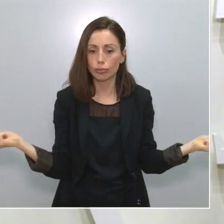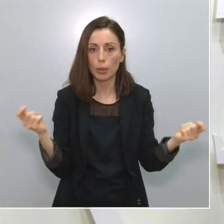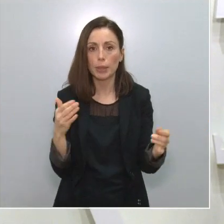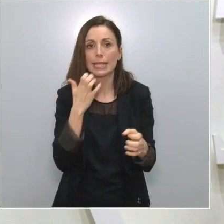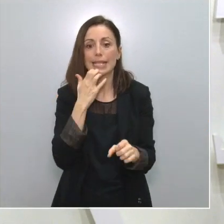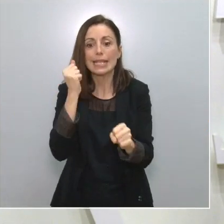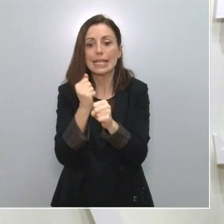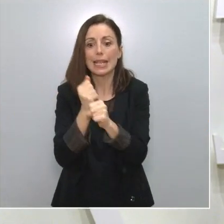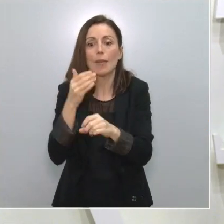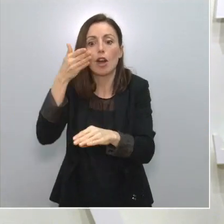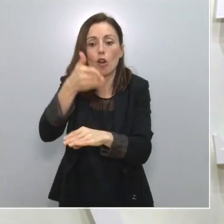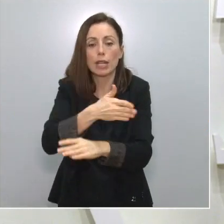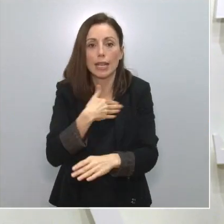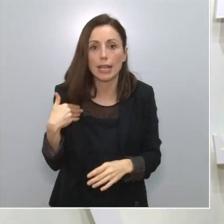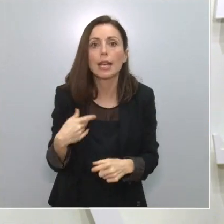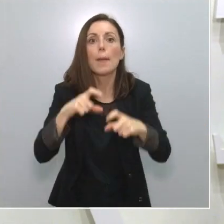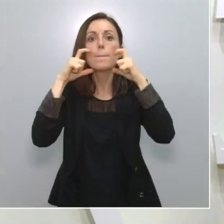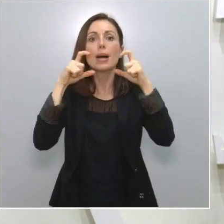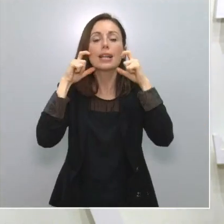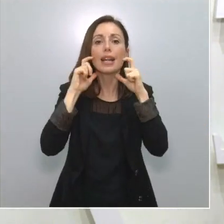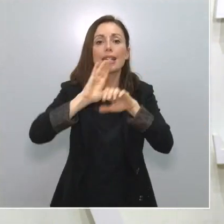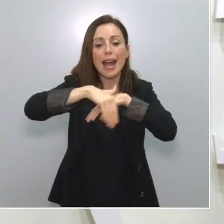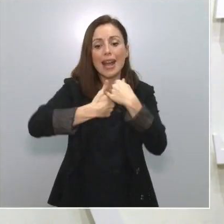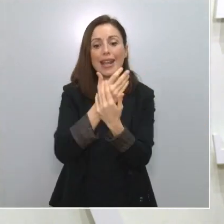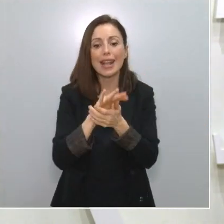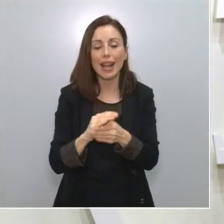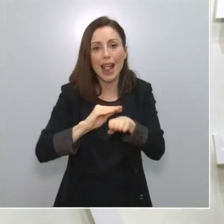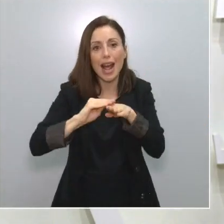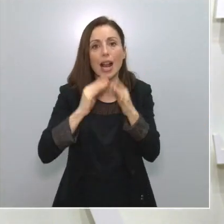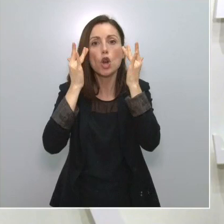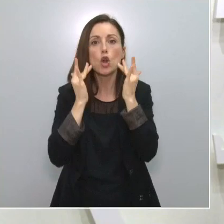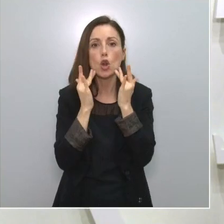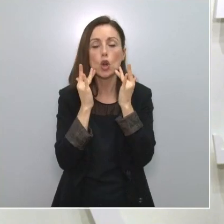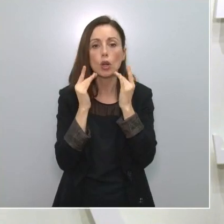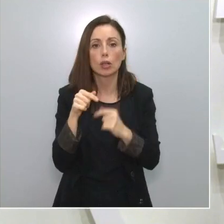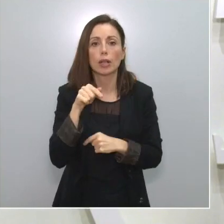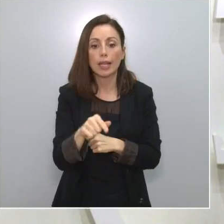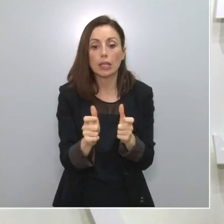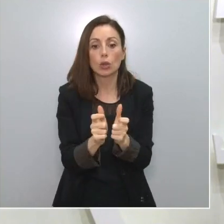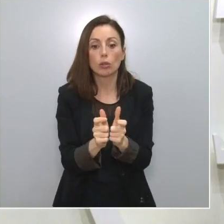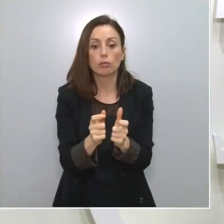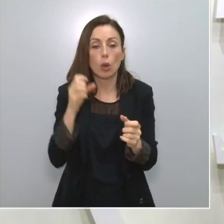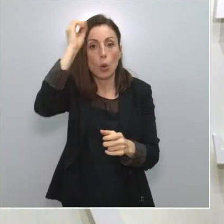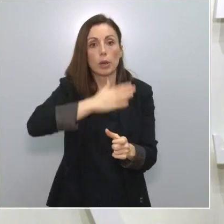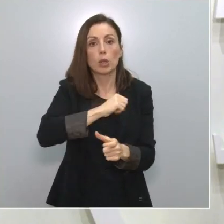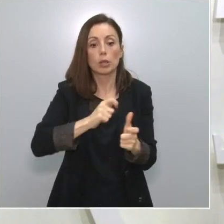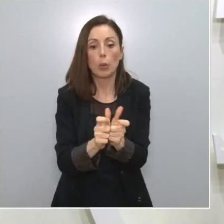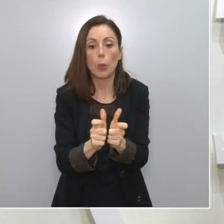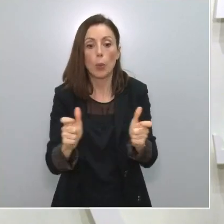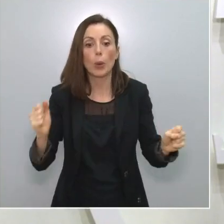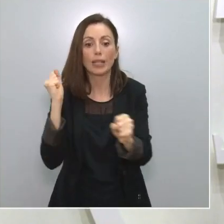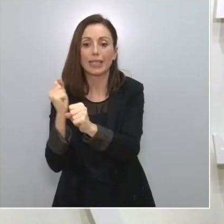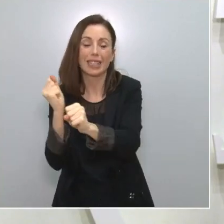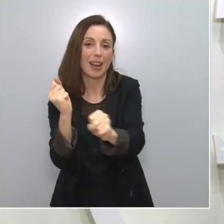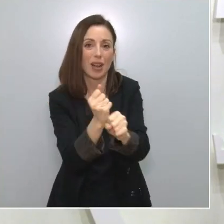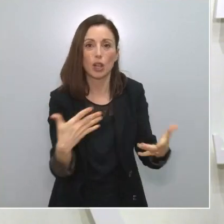mascarillas y gel hidroalcohólico. Consideramos que esto debería hacerse extensivo al resto de trabajadores de